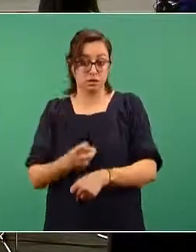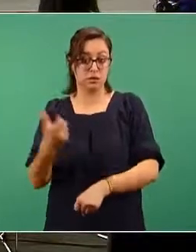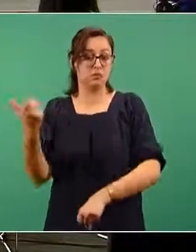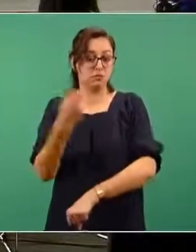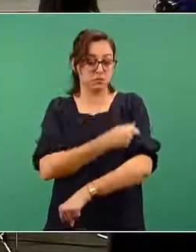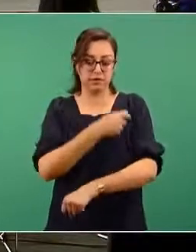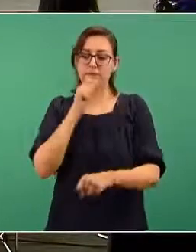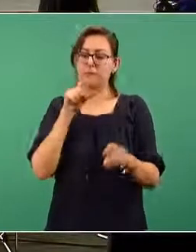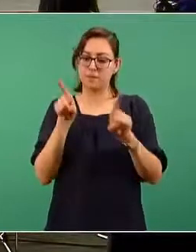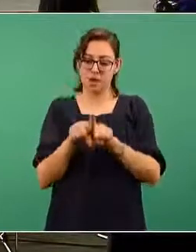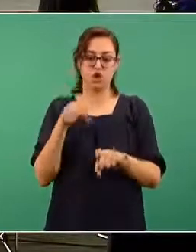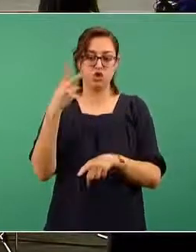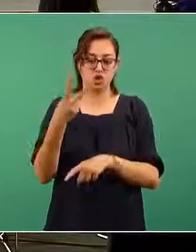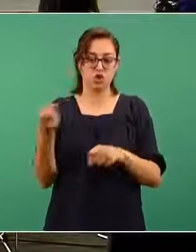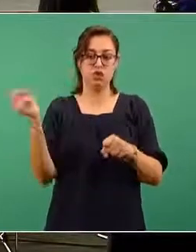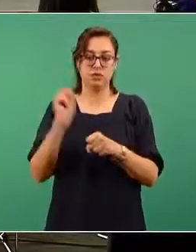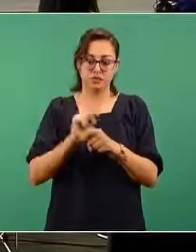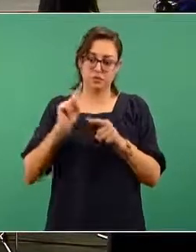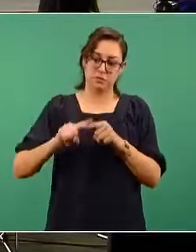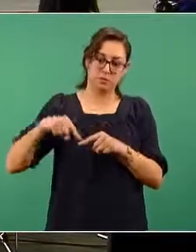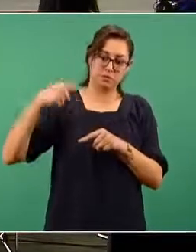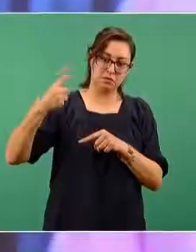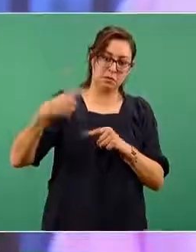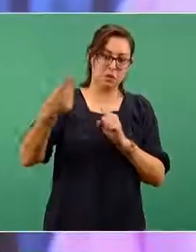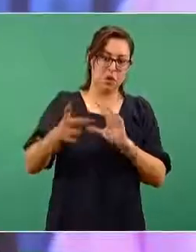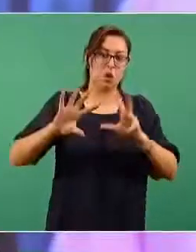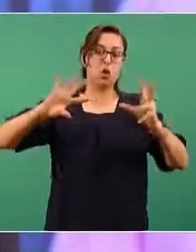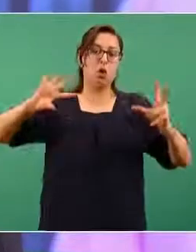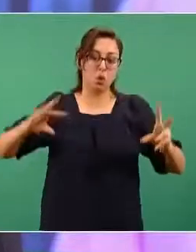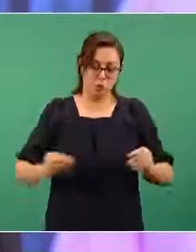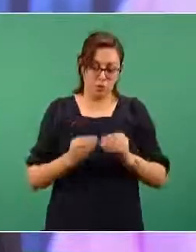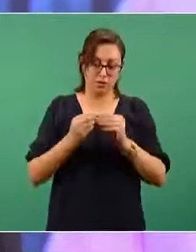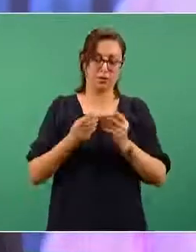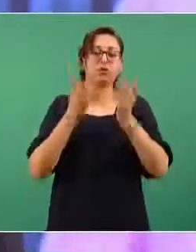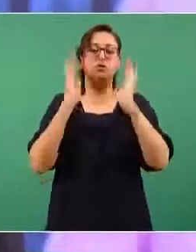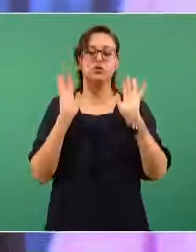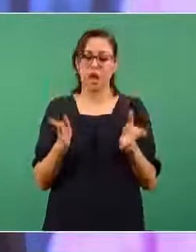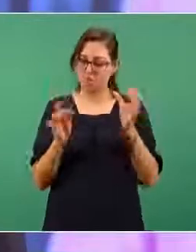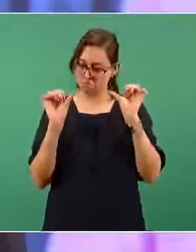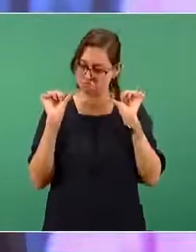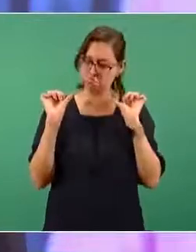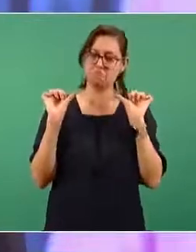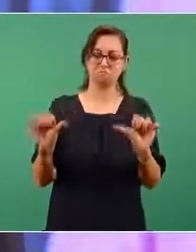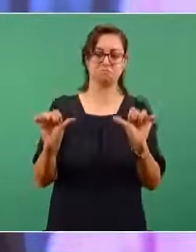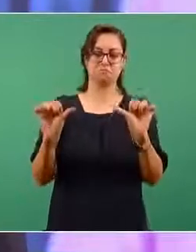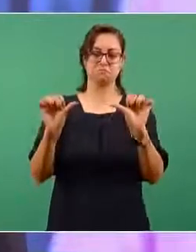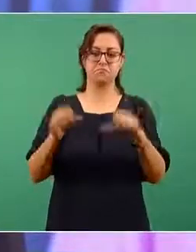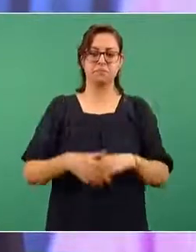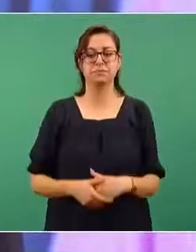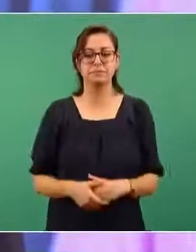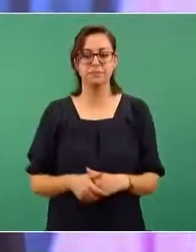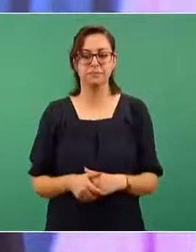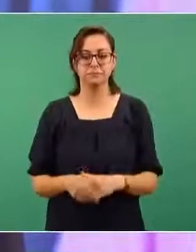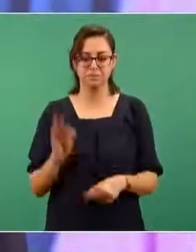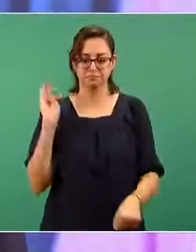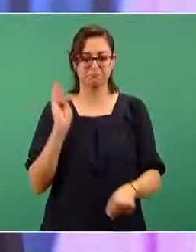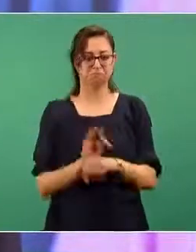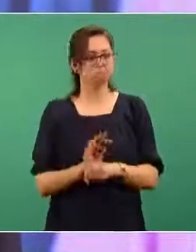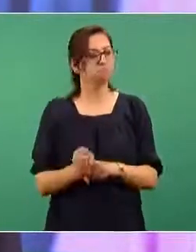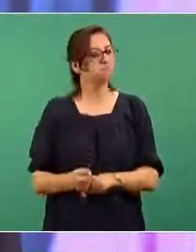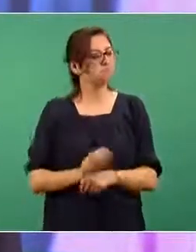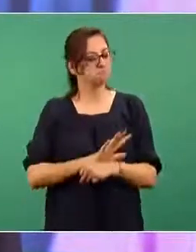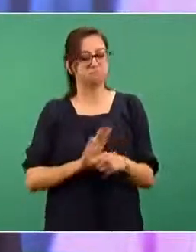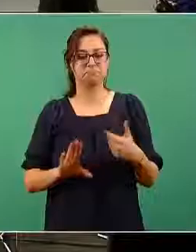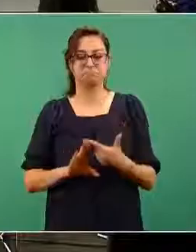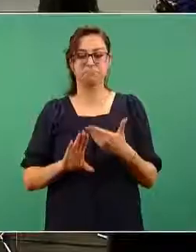semanas después, entonces ya se considerará usted como una persona protegida contra el